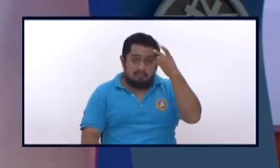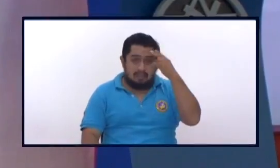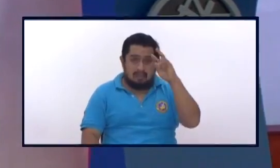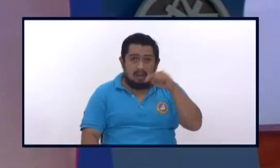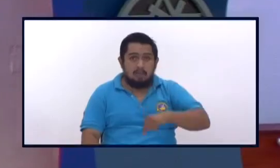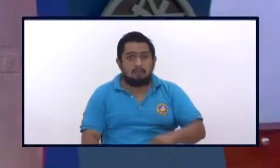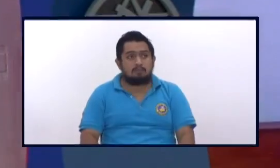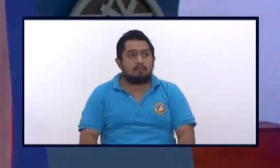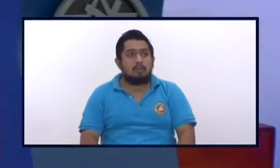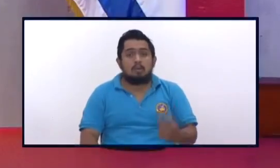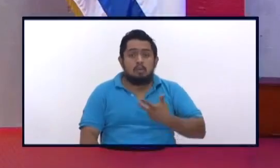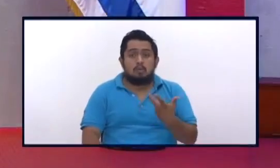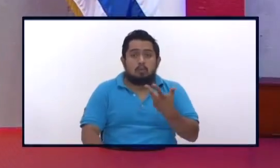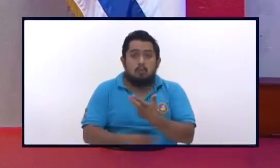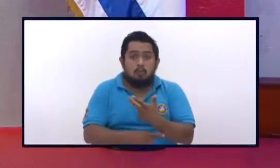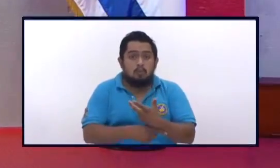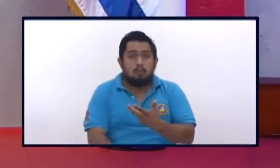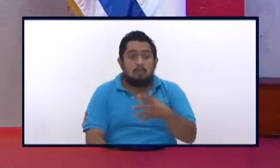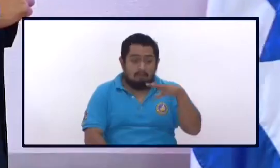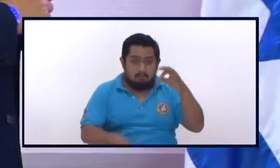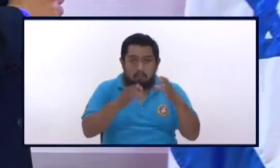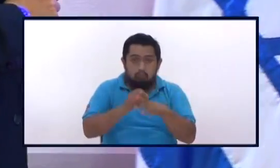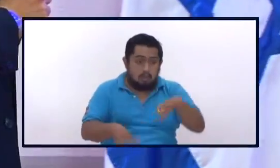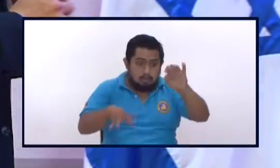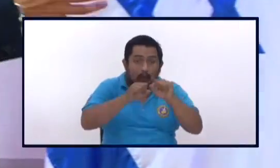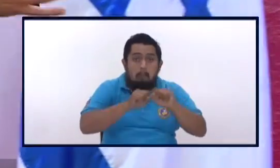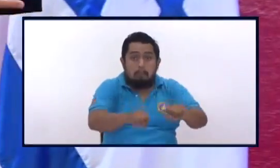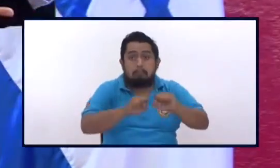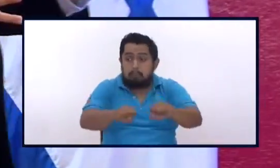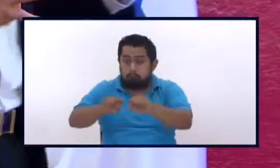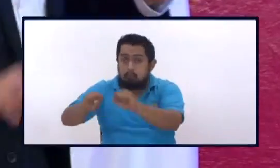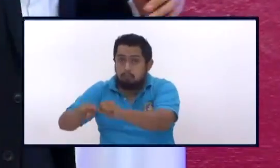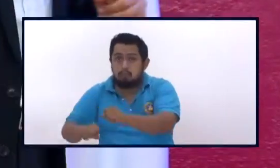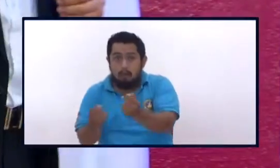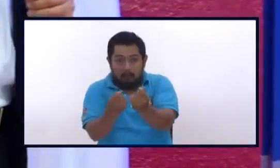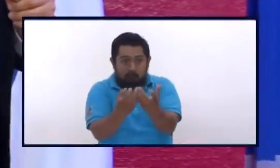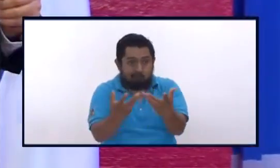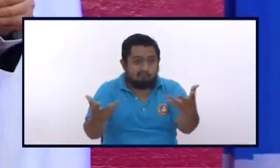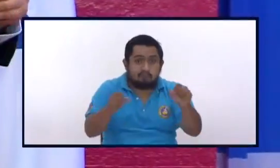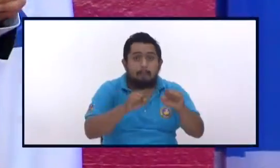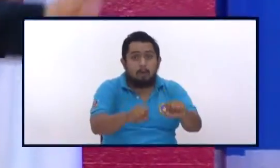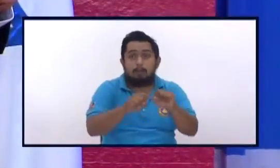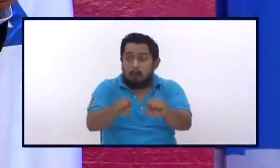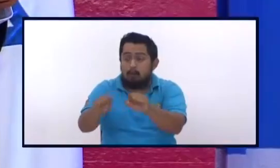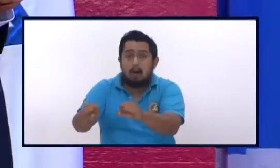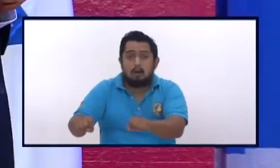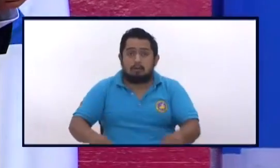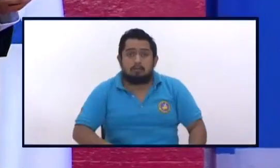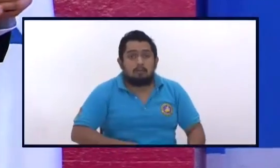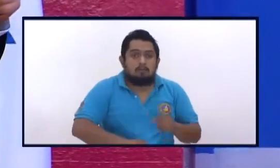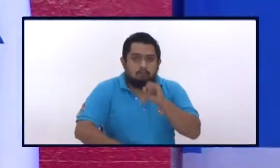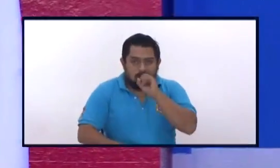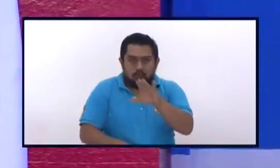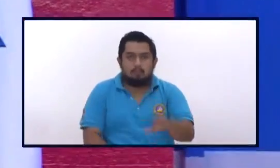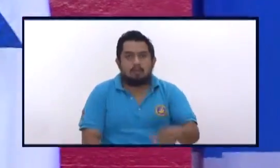nos estamos siguiendo muchos estamos muriendo muchos le voy a hacer una analogía